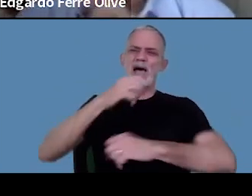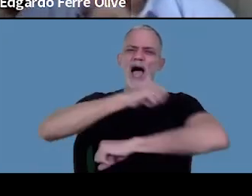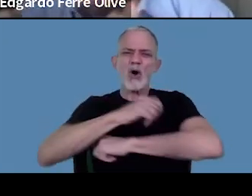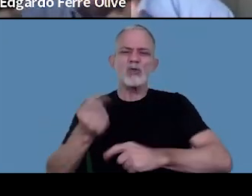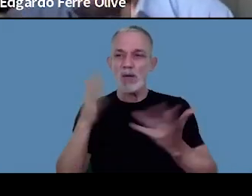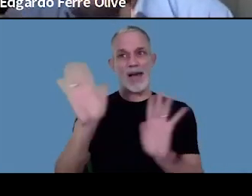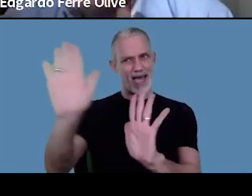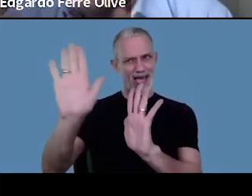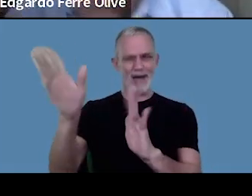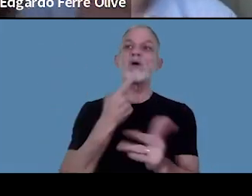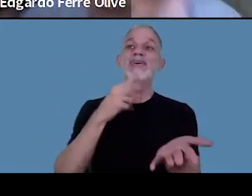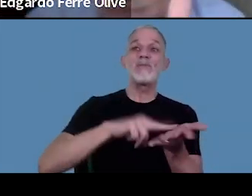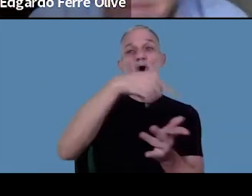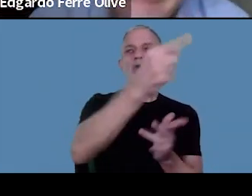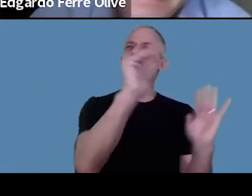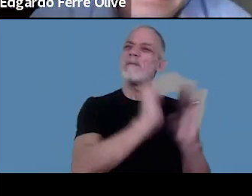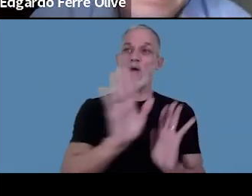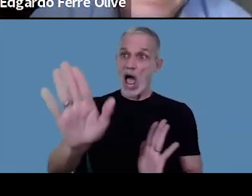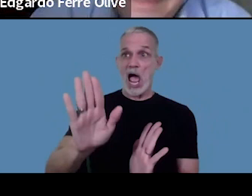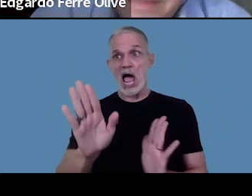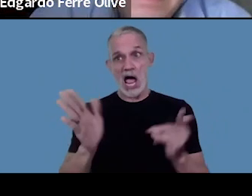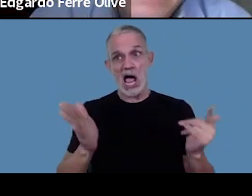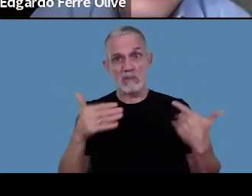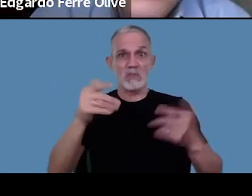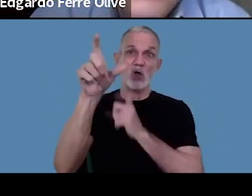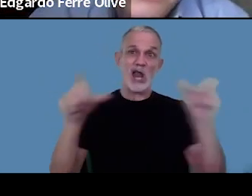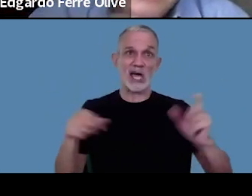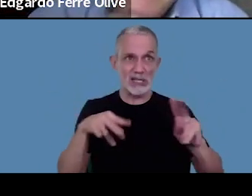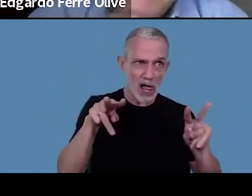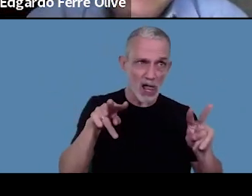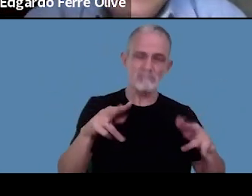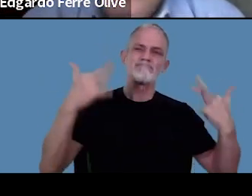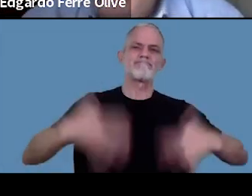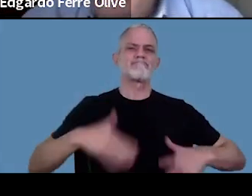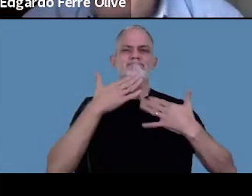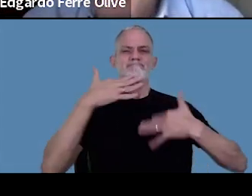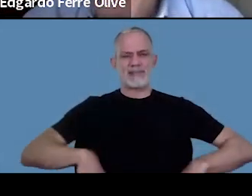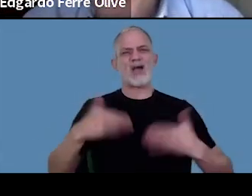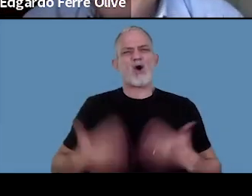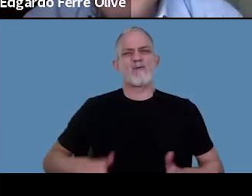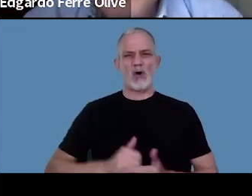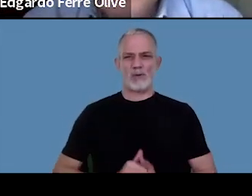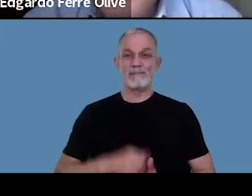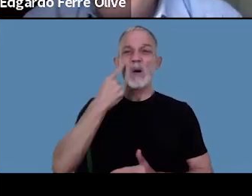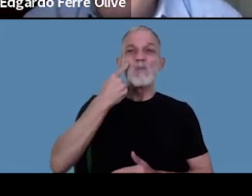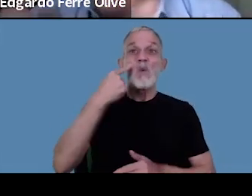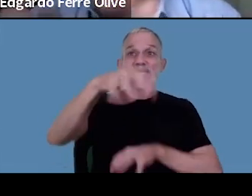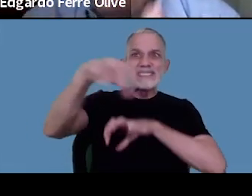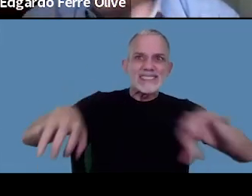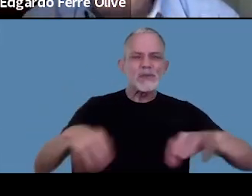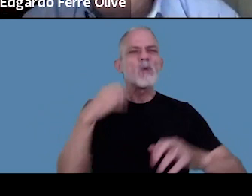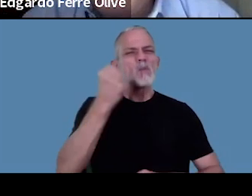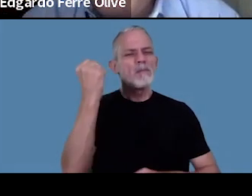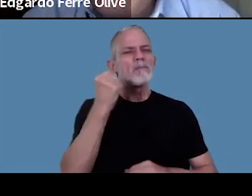disminuir otros impuestos. Que esa es la base de esa hipótesis. En los municipios, es muy importante esto también,